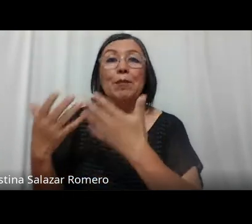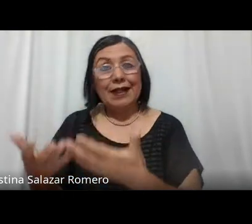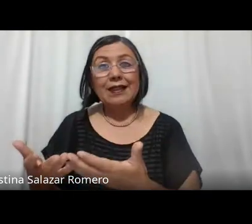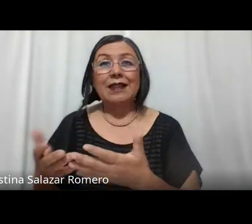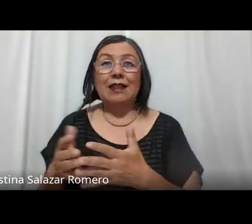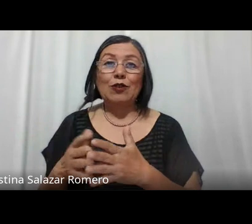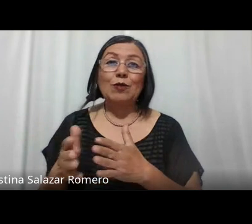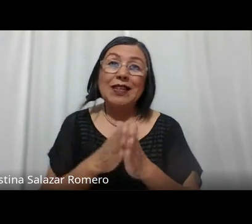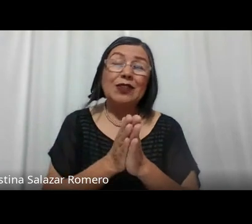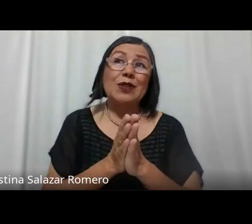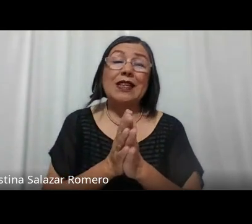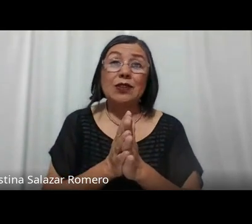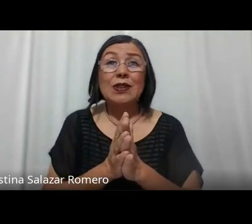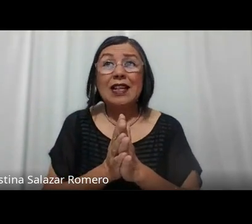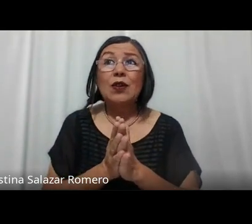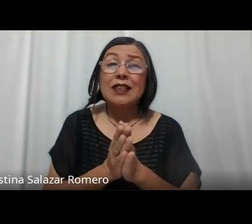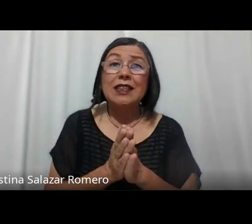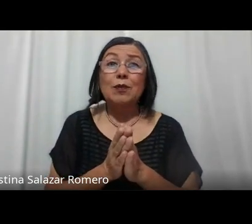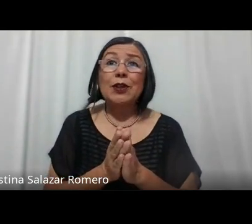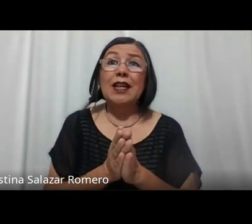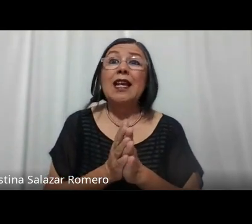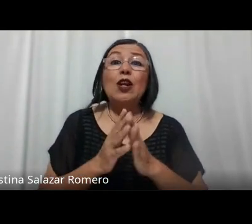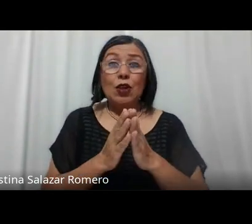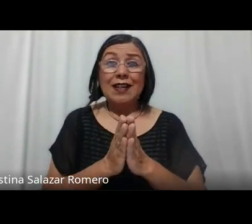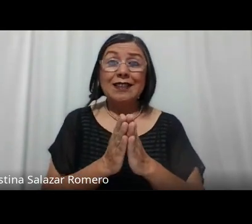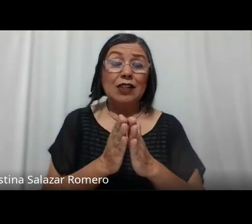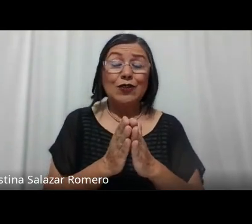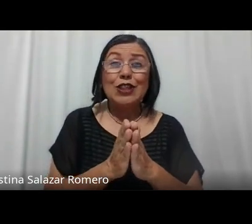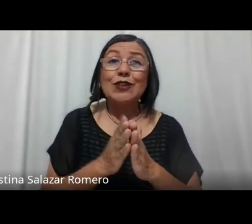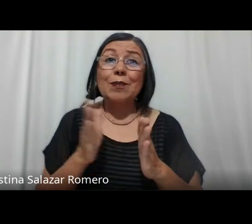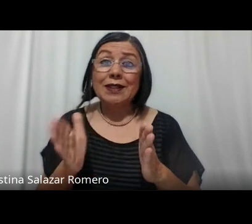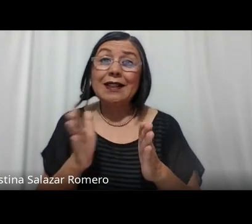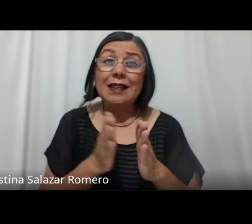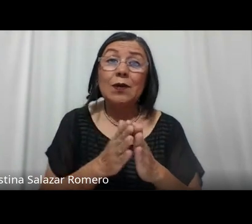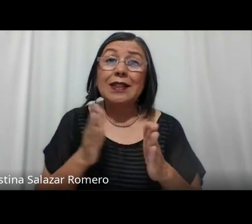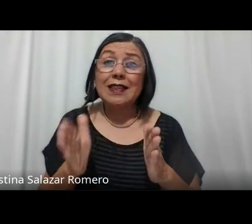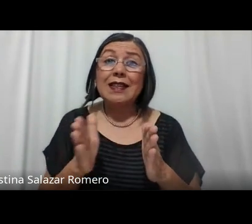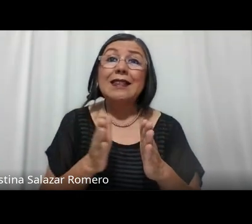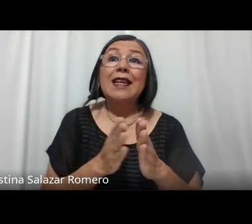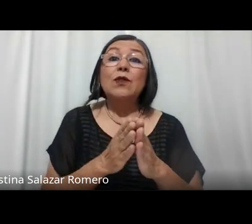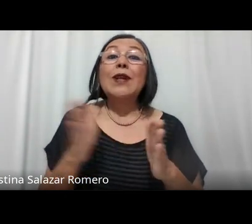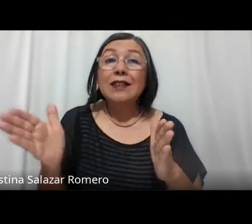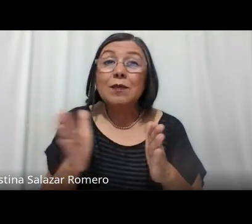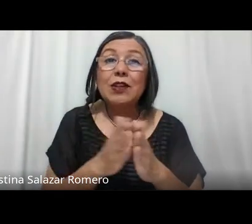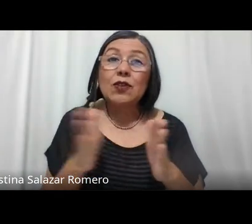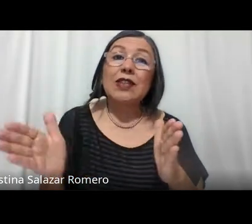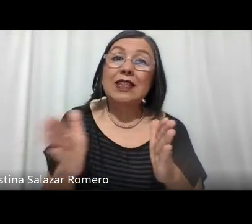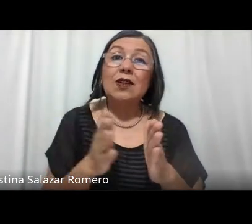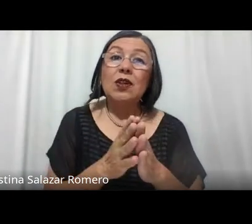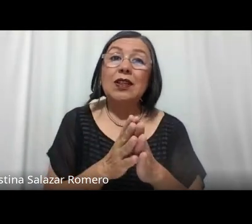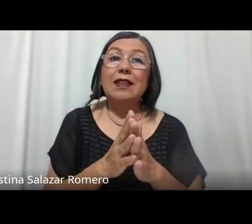la aprenden en otro momento, y esto es algo crítico porque lo ideal es que los niños aprendan la lengua de señas durante el